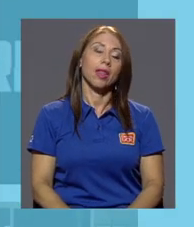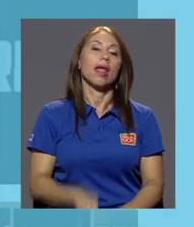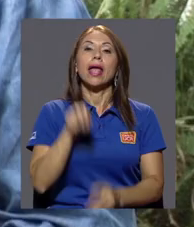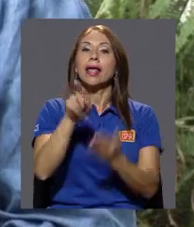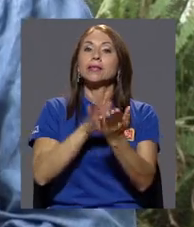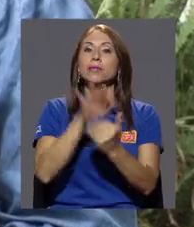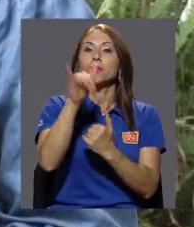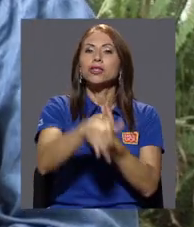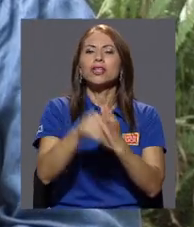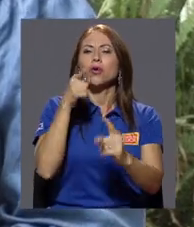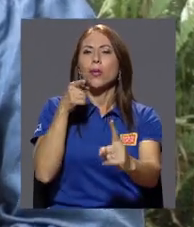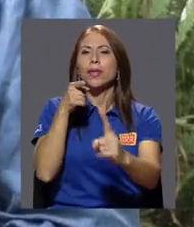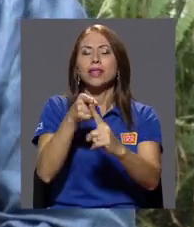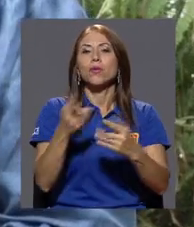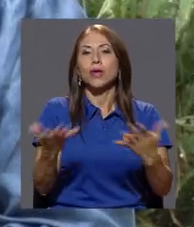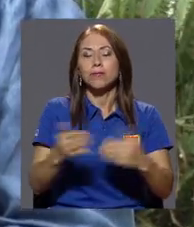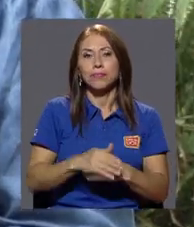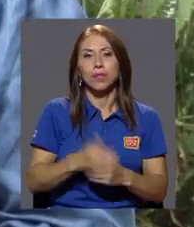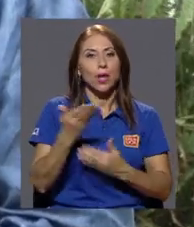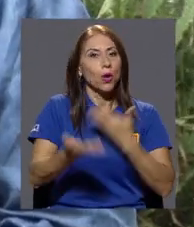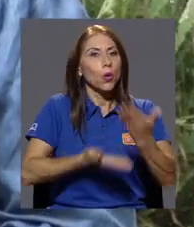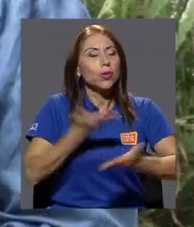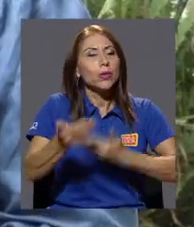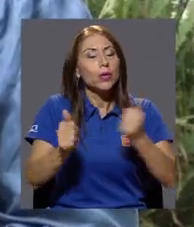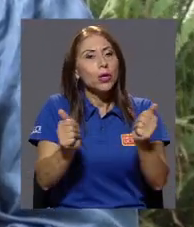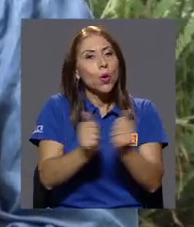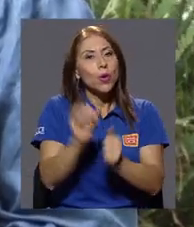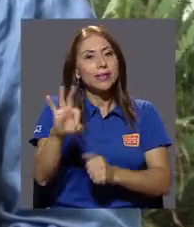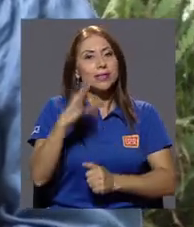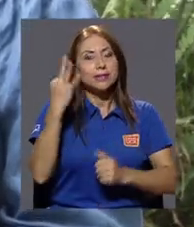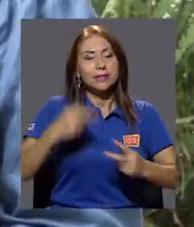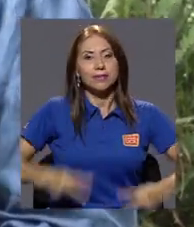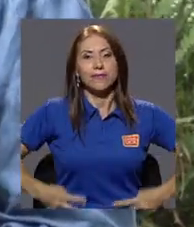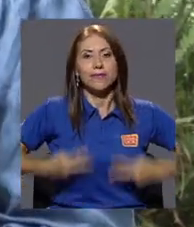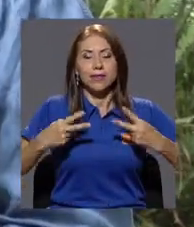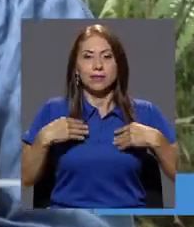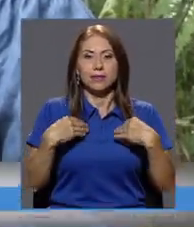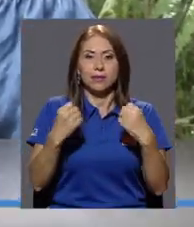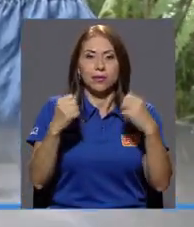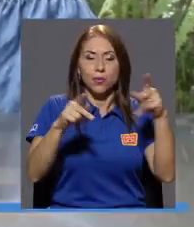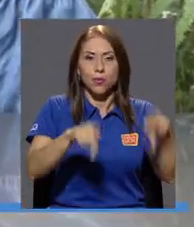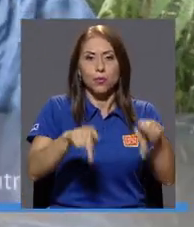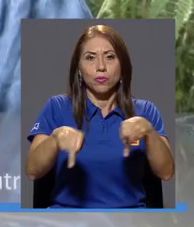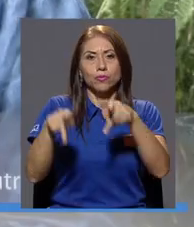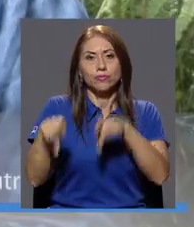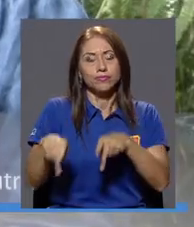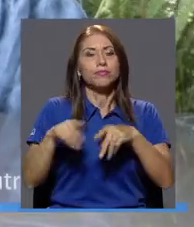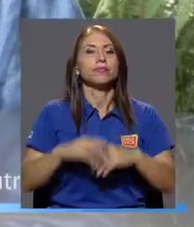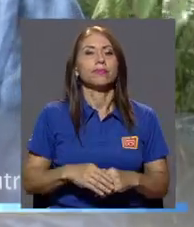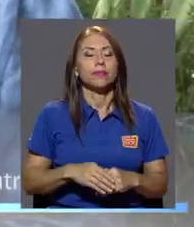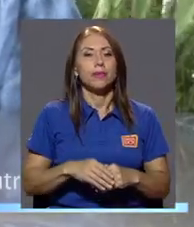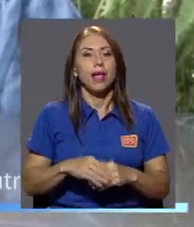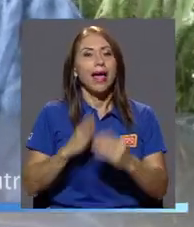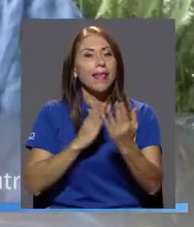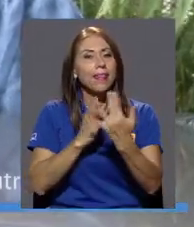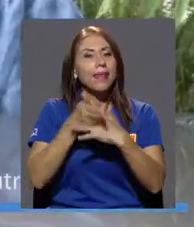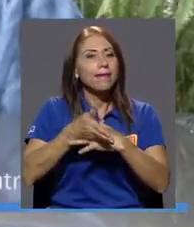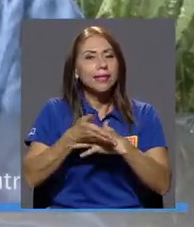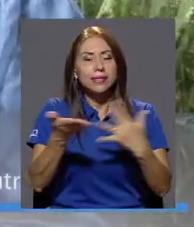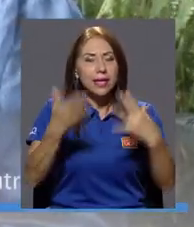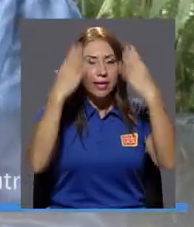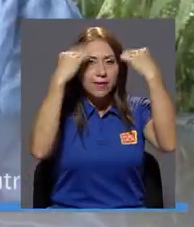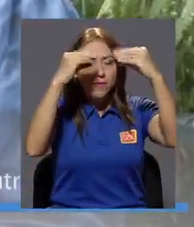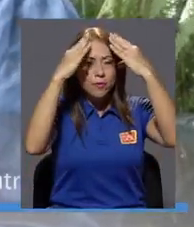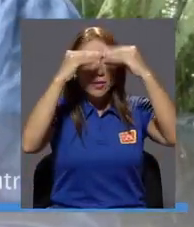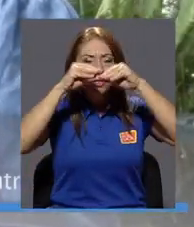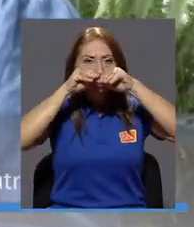El proyecto tiene como objetivo contribuir con el estilo de vida saludable de la población a través de la divulgación